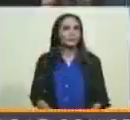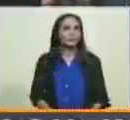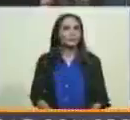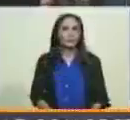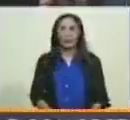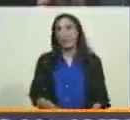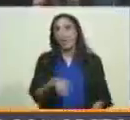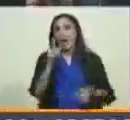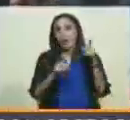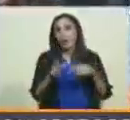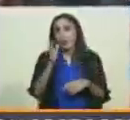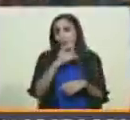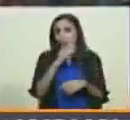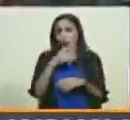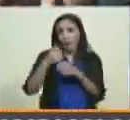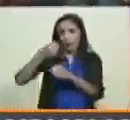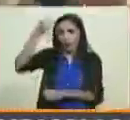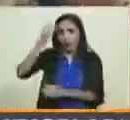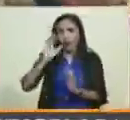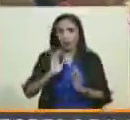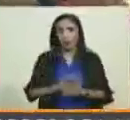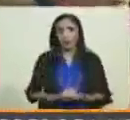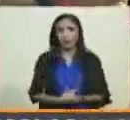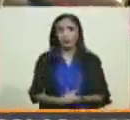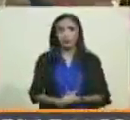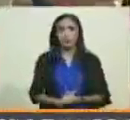¿Quiénes no tienen paraguas?